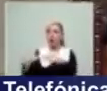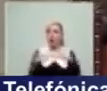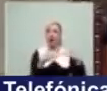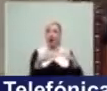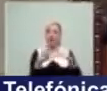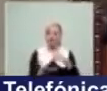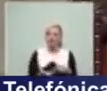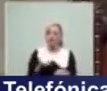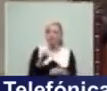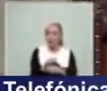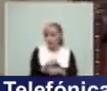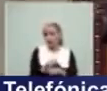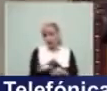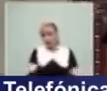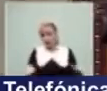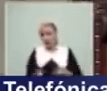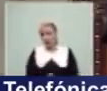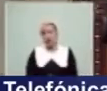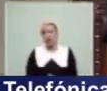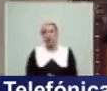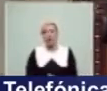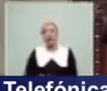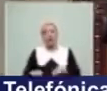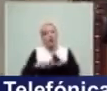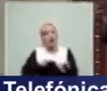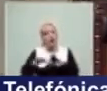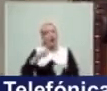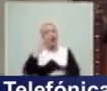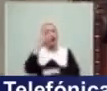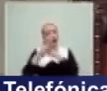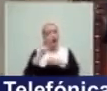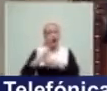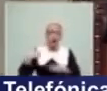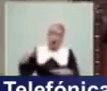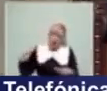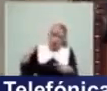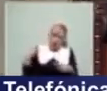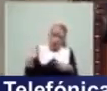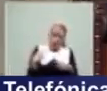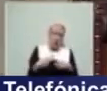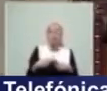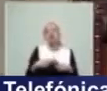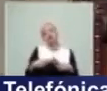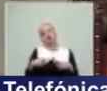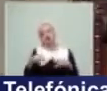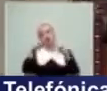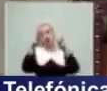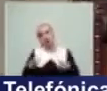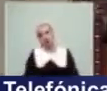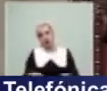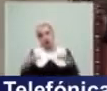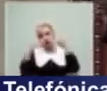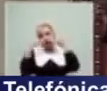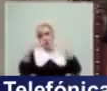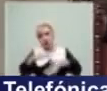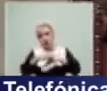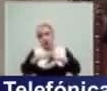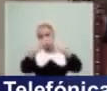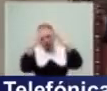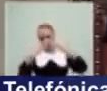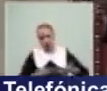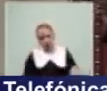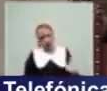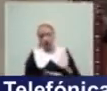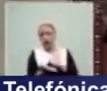cuecen aparte. Una cosa es la garantía de la independencia que nosotros damos hacia presiones de grupos de poder,